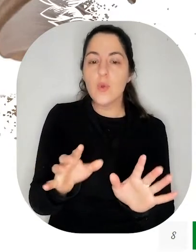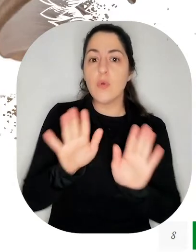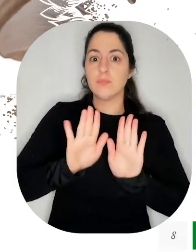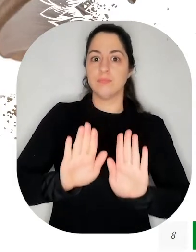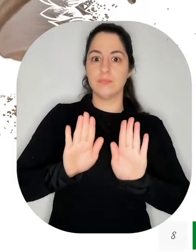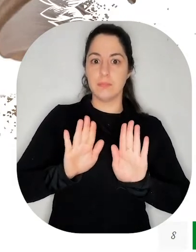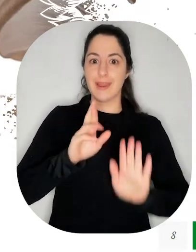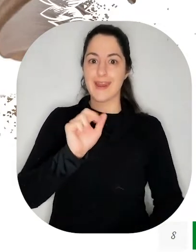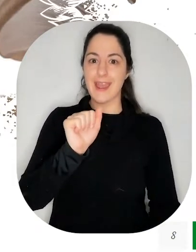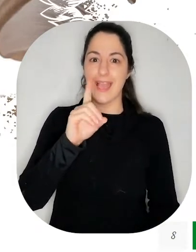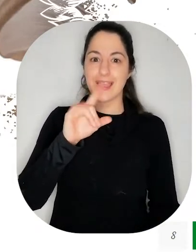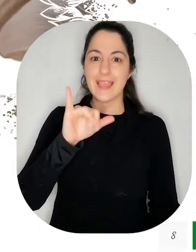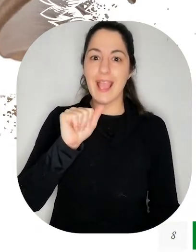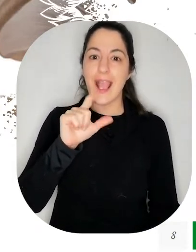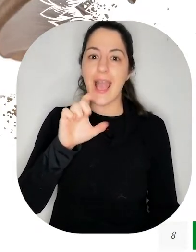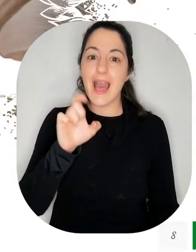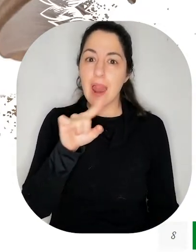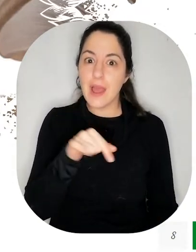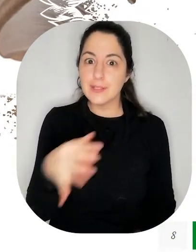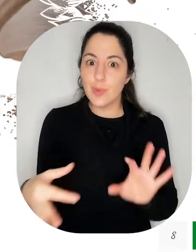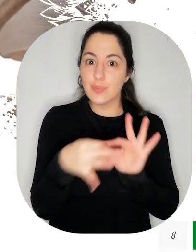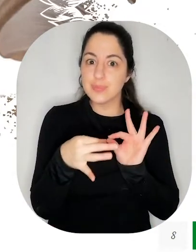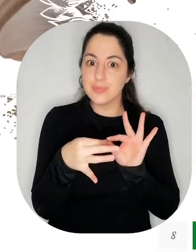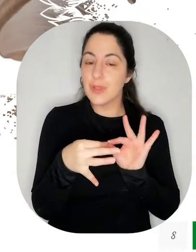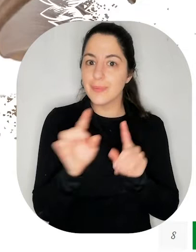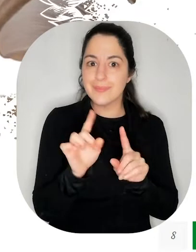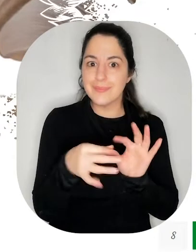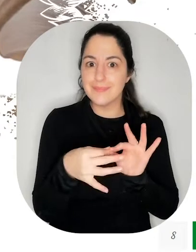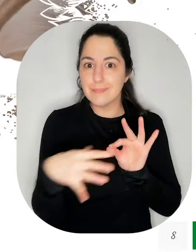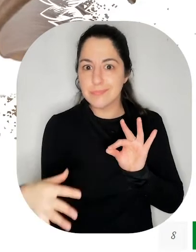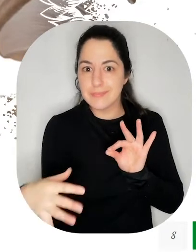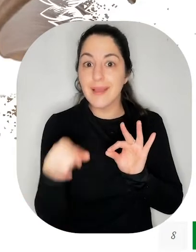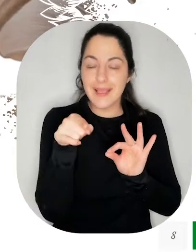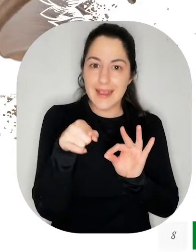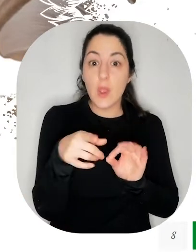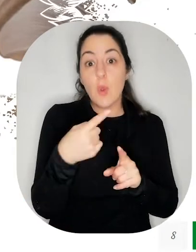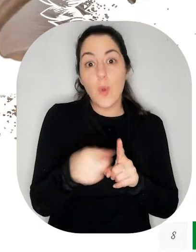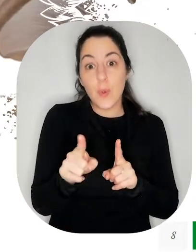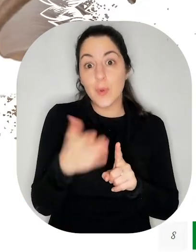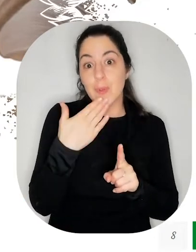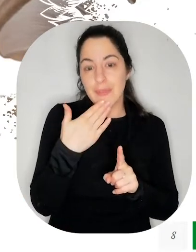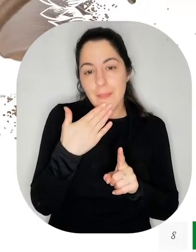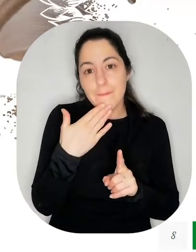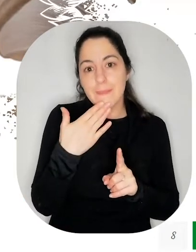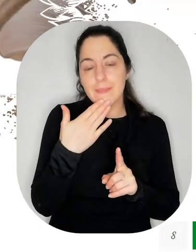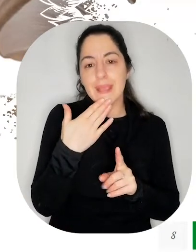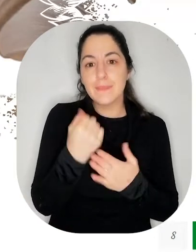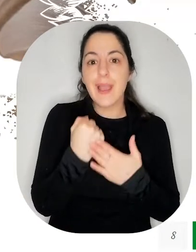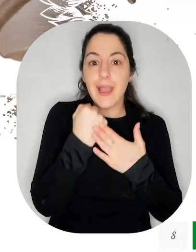algunos frenan directamente estos radicales libres que no se peguen en nuestro tejido y otros